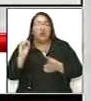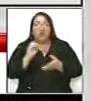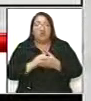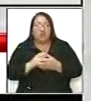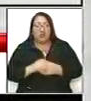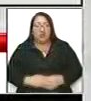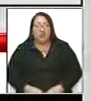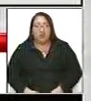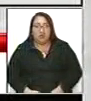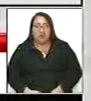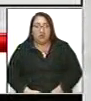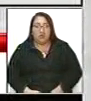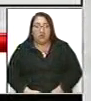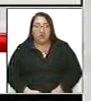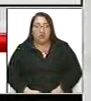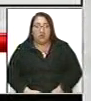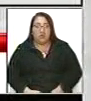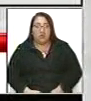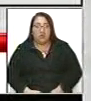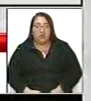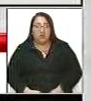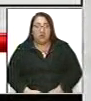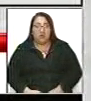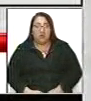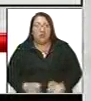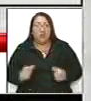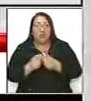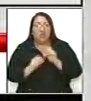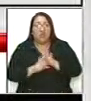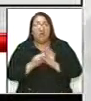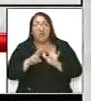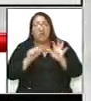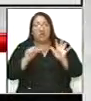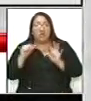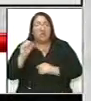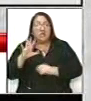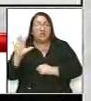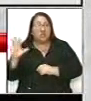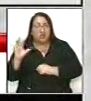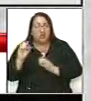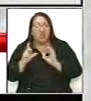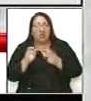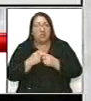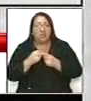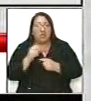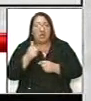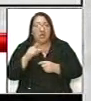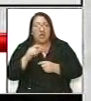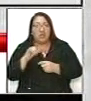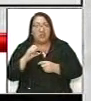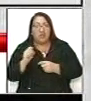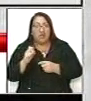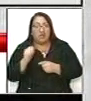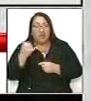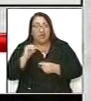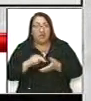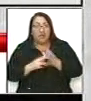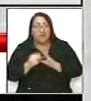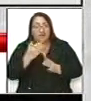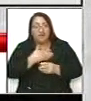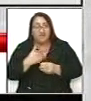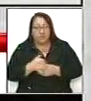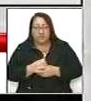aplicable a los beneficiarios de la comisión creada por la ley 26655, Comisión Lancier. La iniciativa,